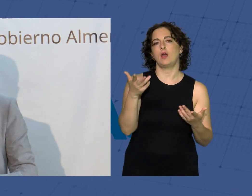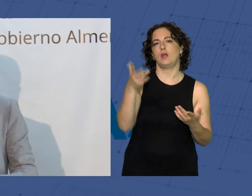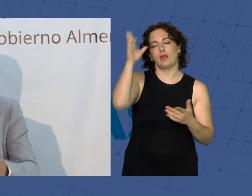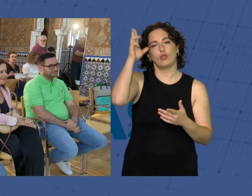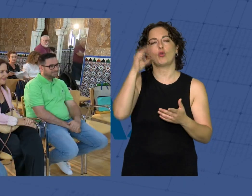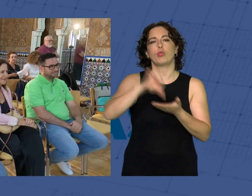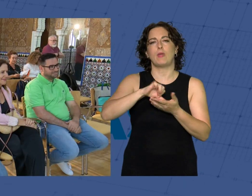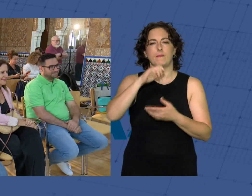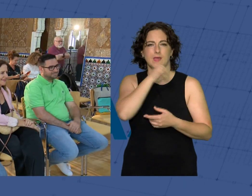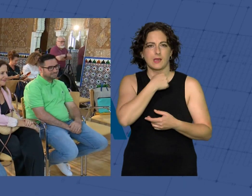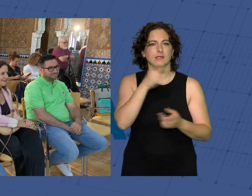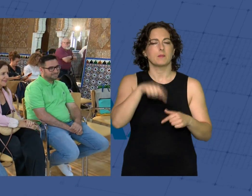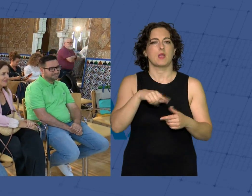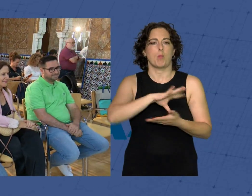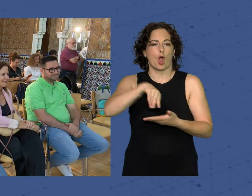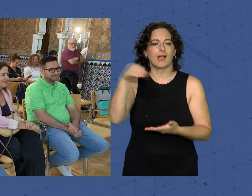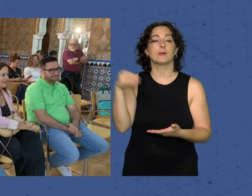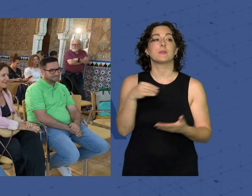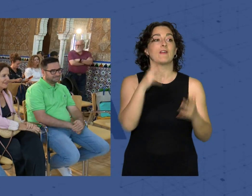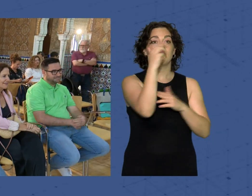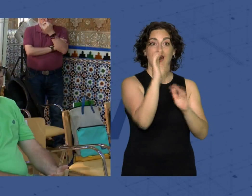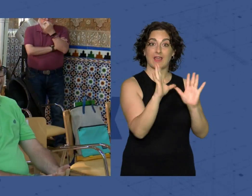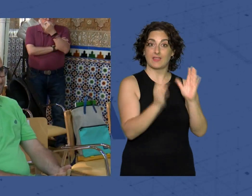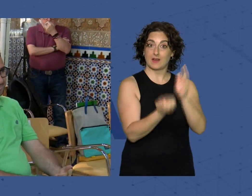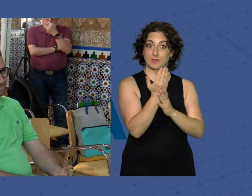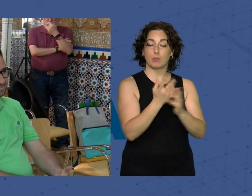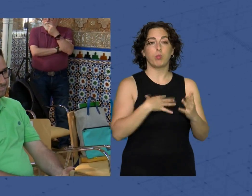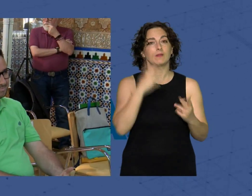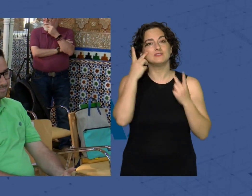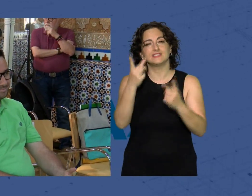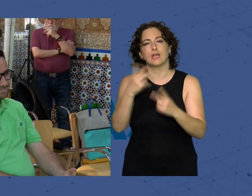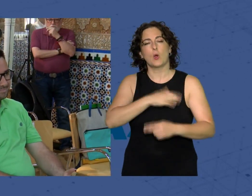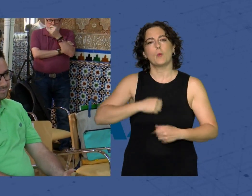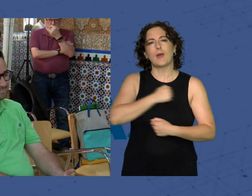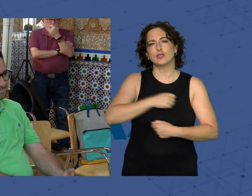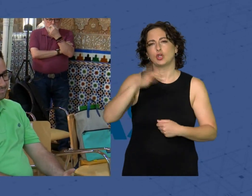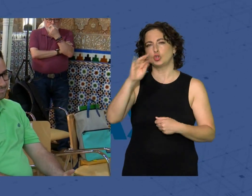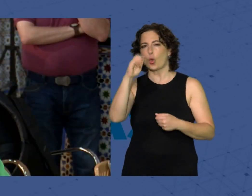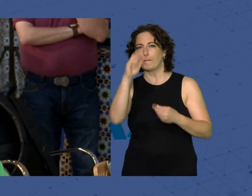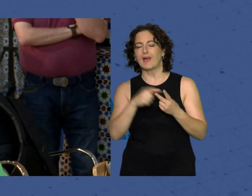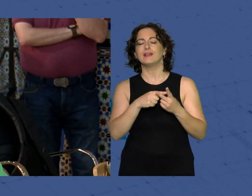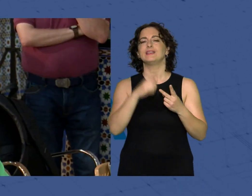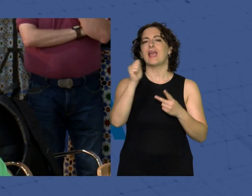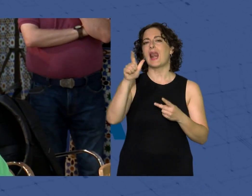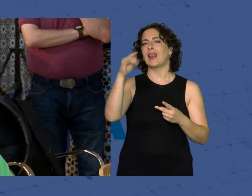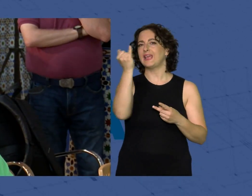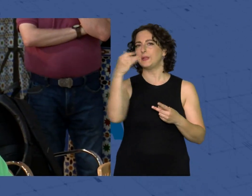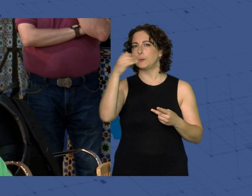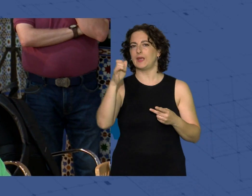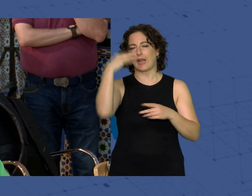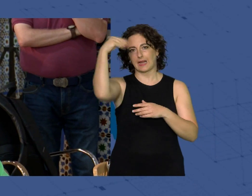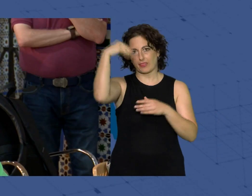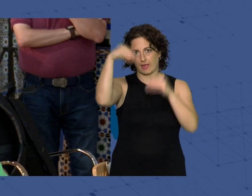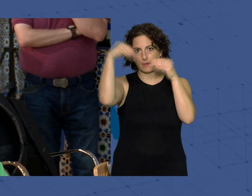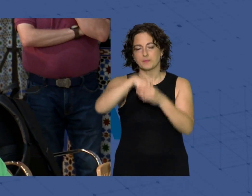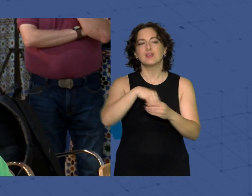Mojácar. El viernes desde las 10 de la mañana podrá visitarse los baños de la tropa y el aljibe califal en la Alcazaba el barrio